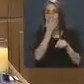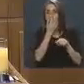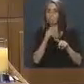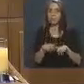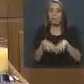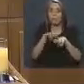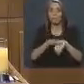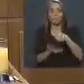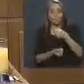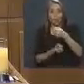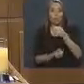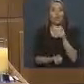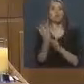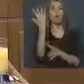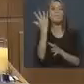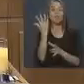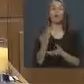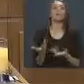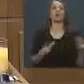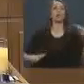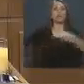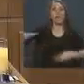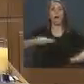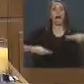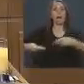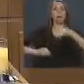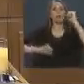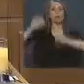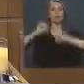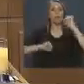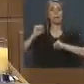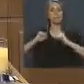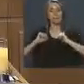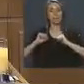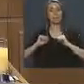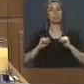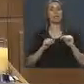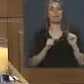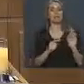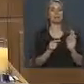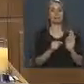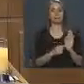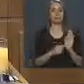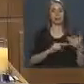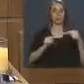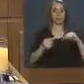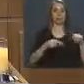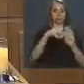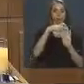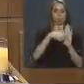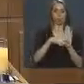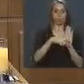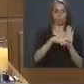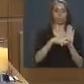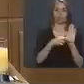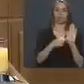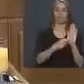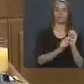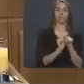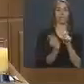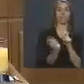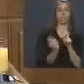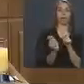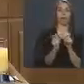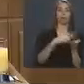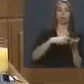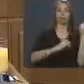al efecto con estos aportes y de ese punto de vista creo que vincular la discusión del proyecto que prorroga esta cotización por